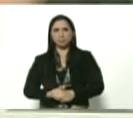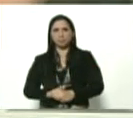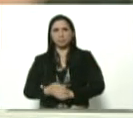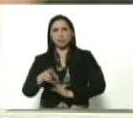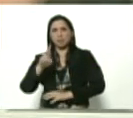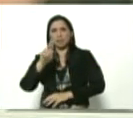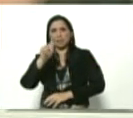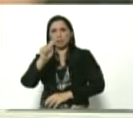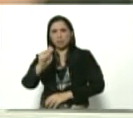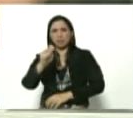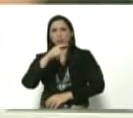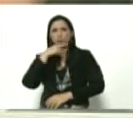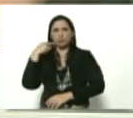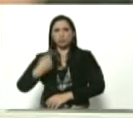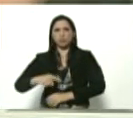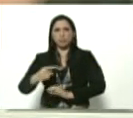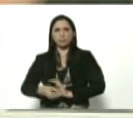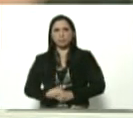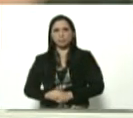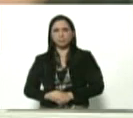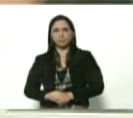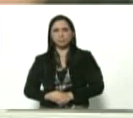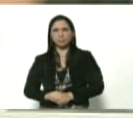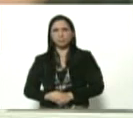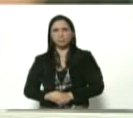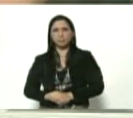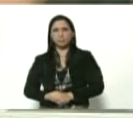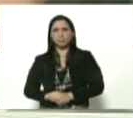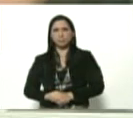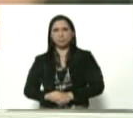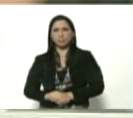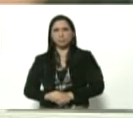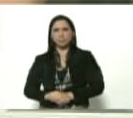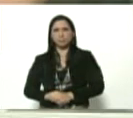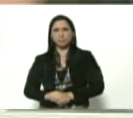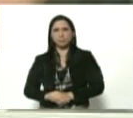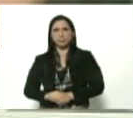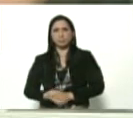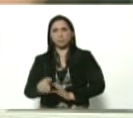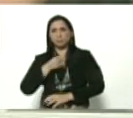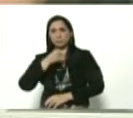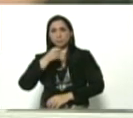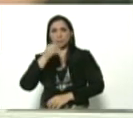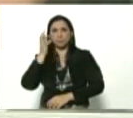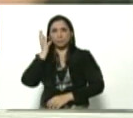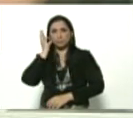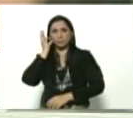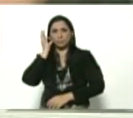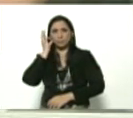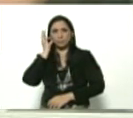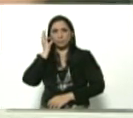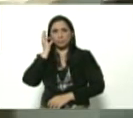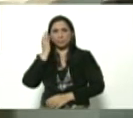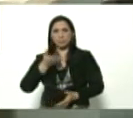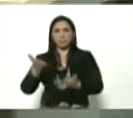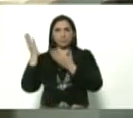RT Rusia desde Moscú. La periodista María Isabel Ceballos.